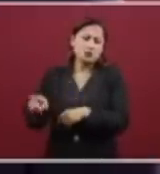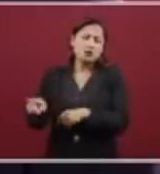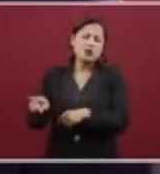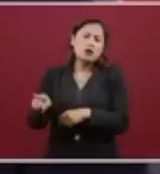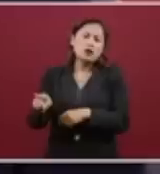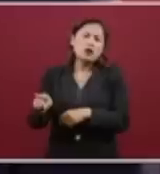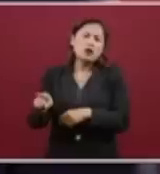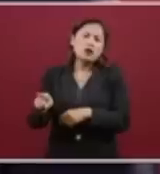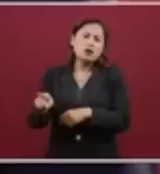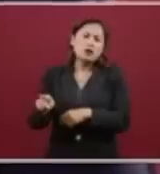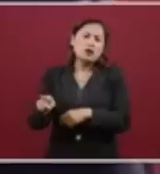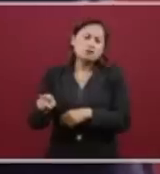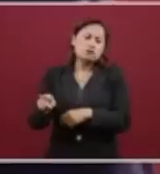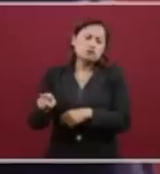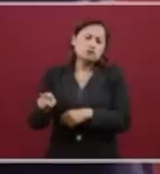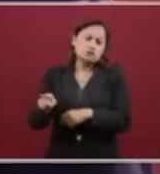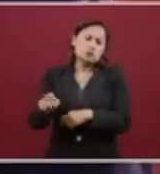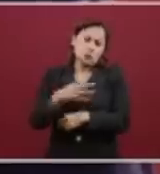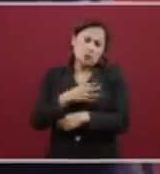mercedes